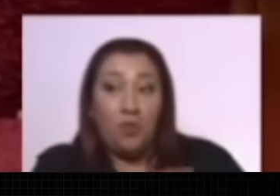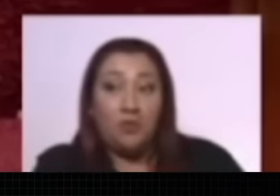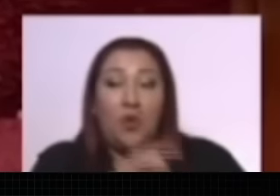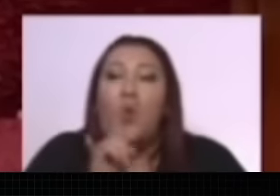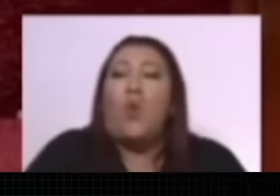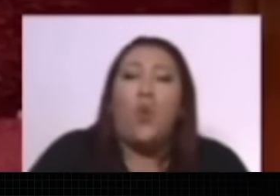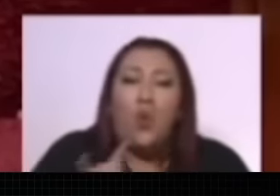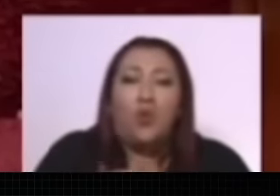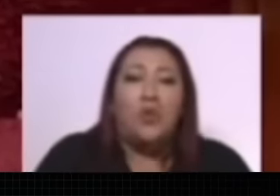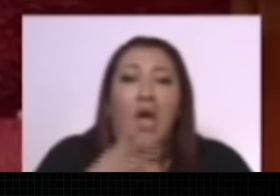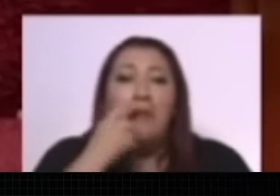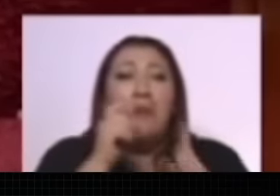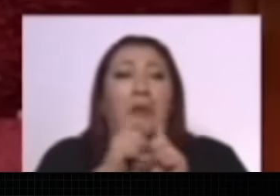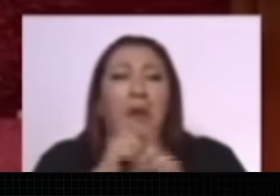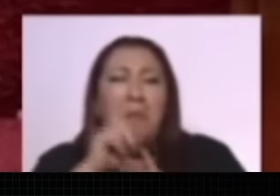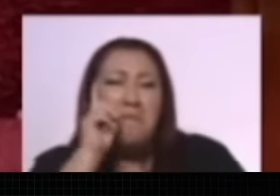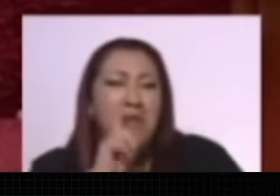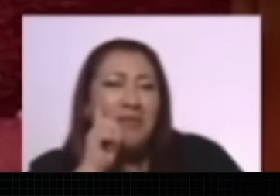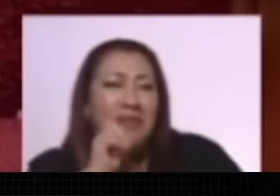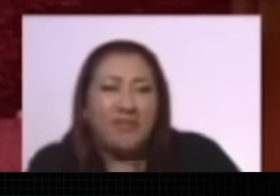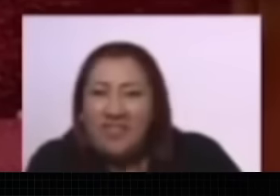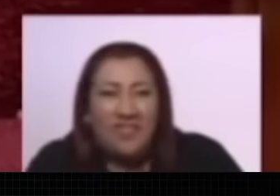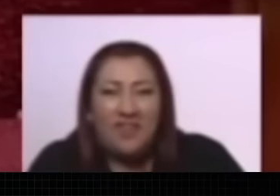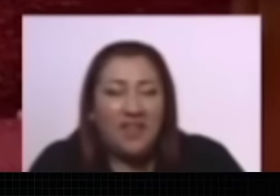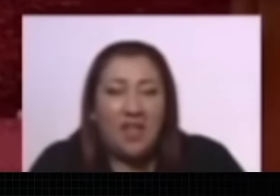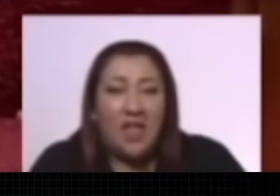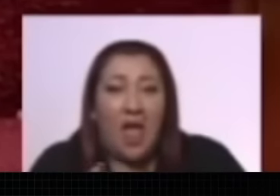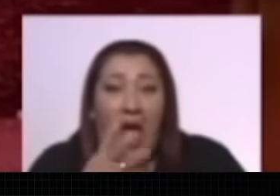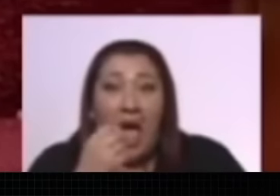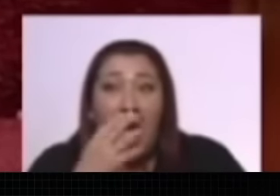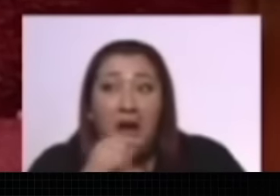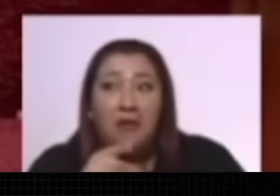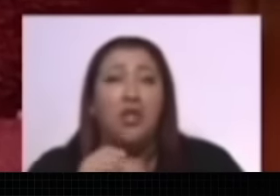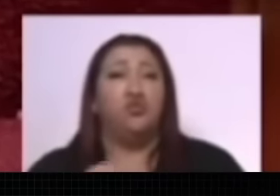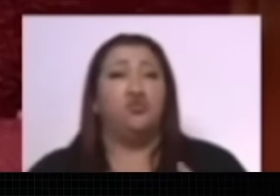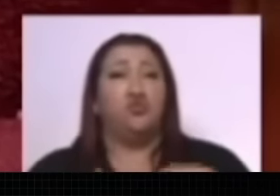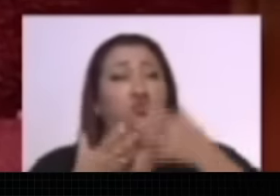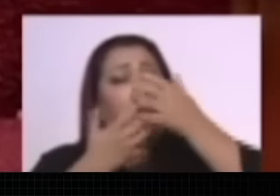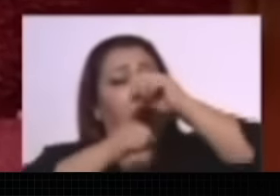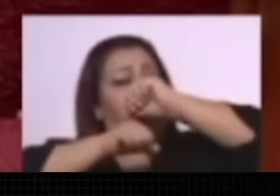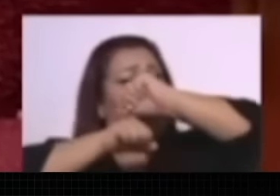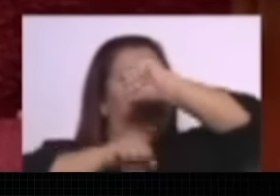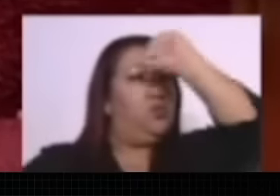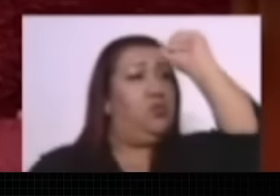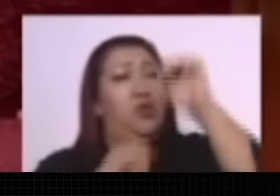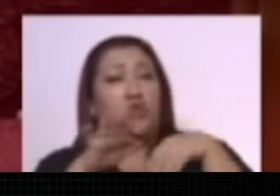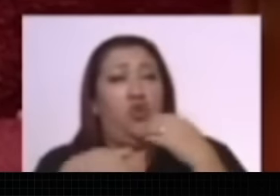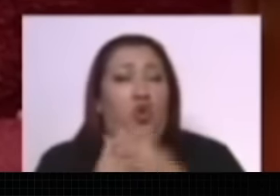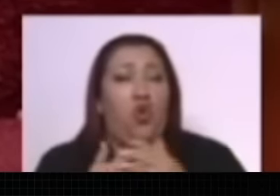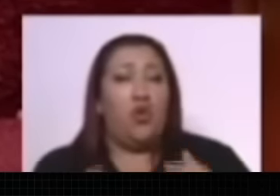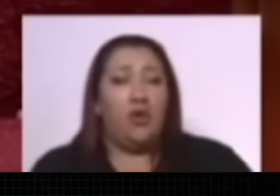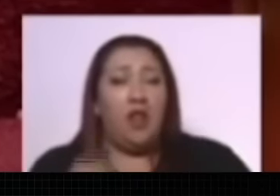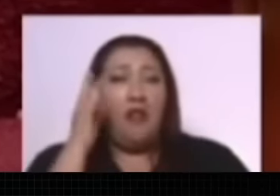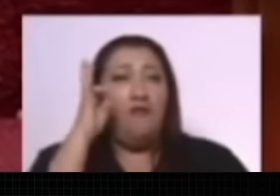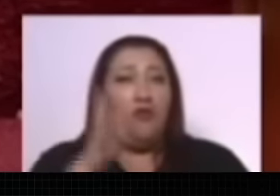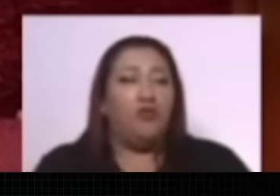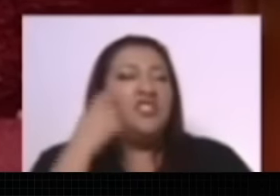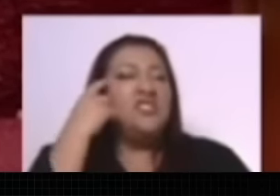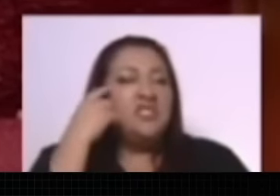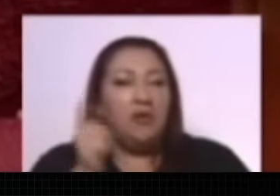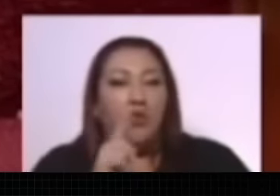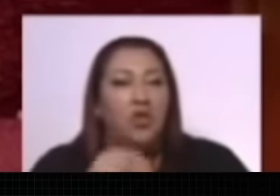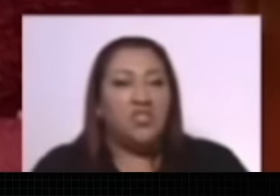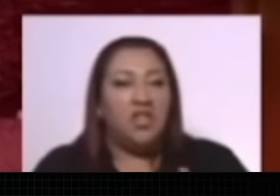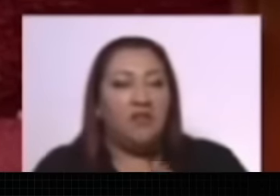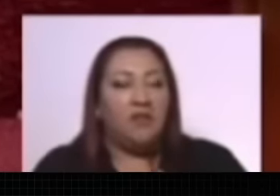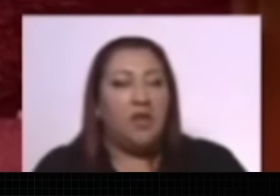utilicen falacias, mentiras y se autodenominen descubridores de lo que en el fondo no es más que